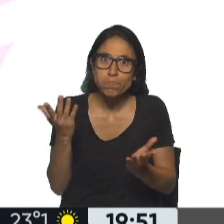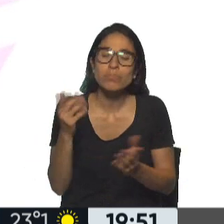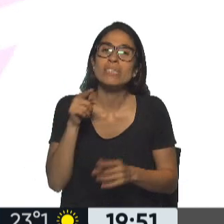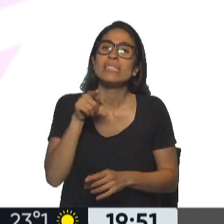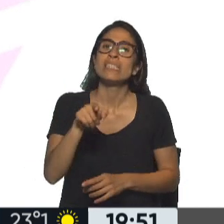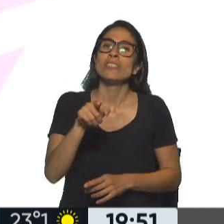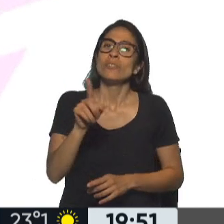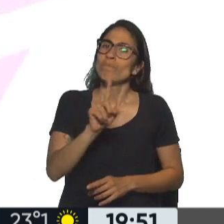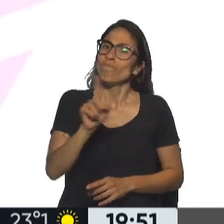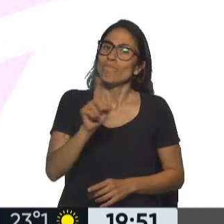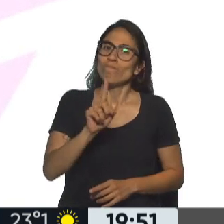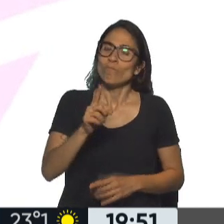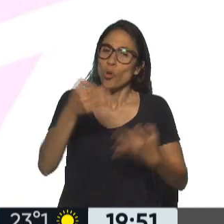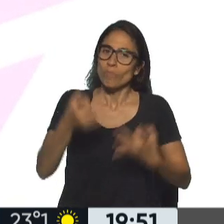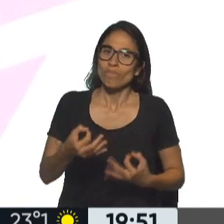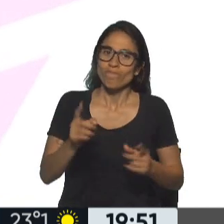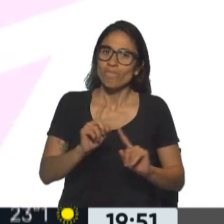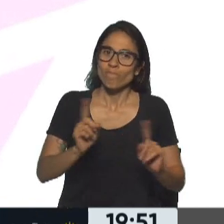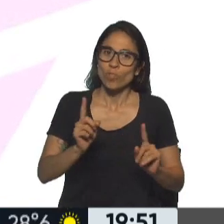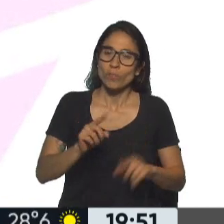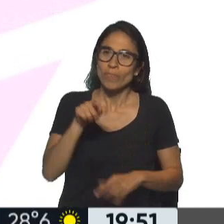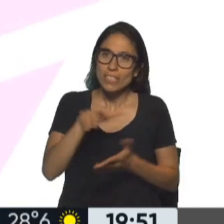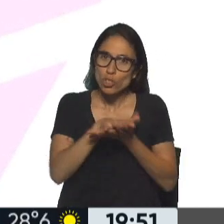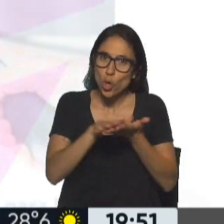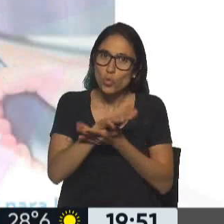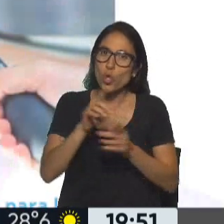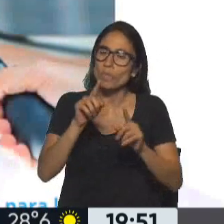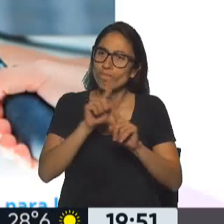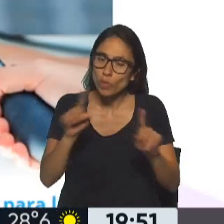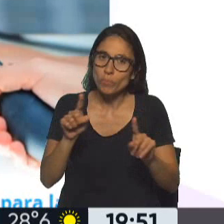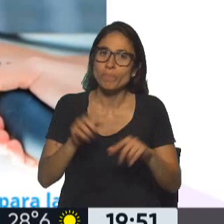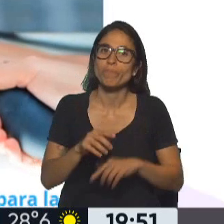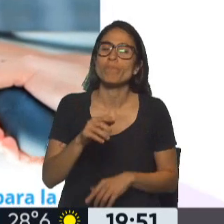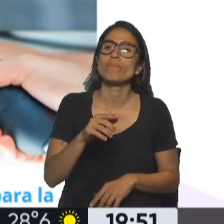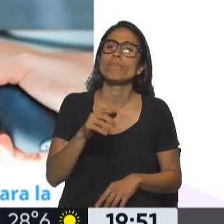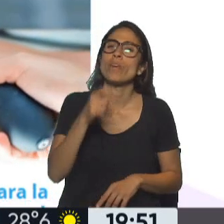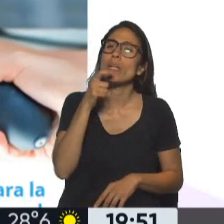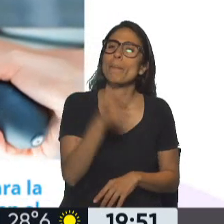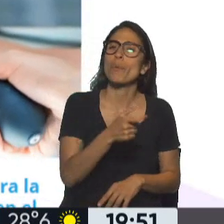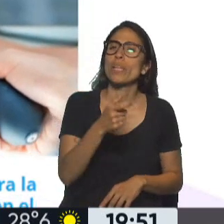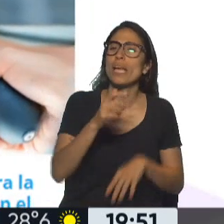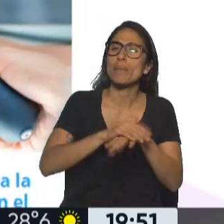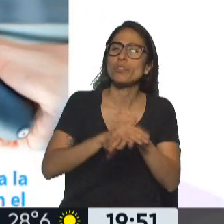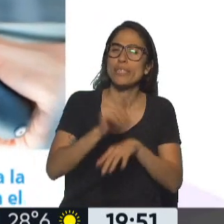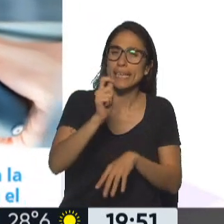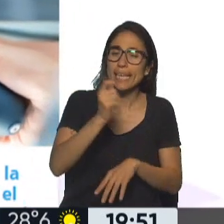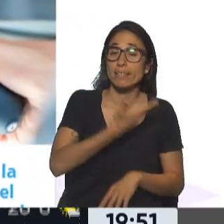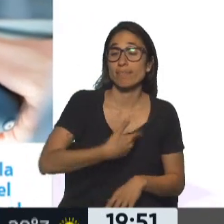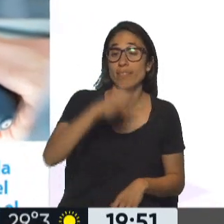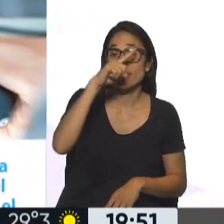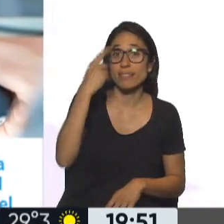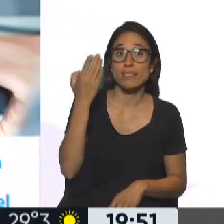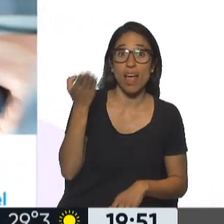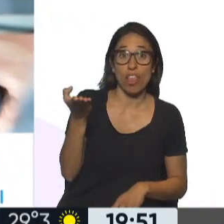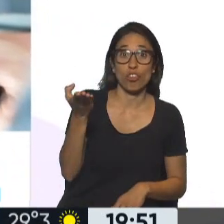dije Bueno evidentemente la respuesta la tienen que dar los estados nacionales pensando en algún tipo de regulación para